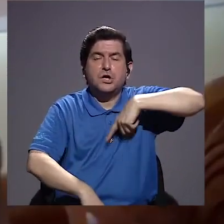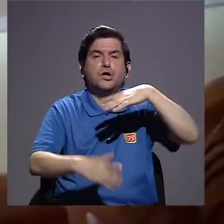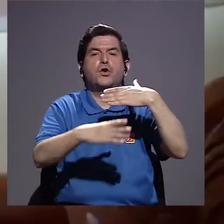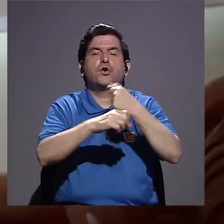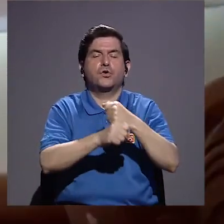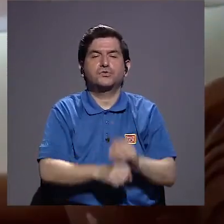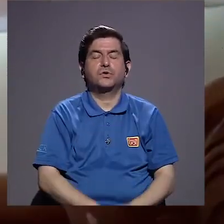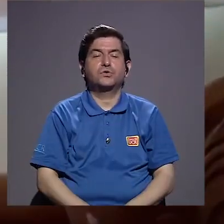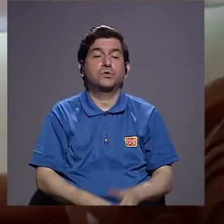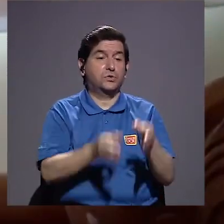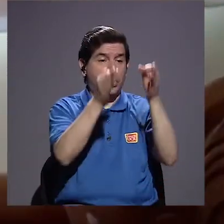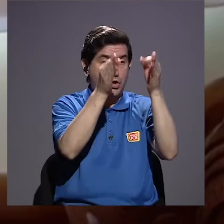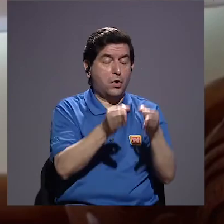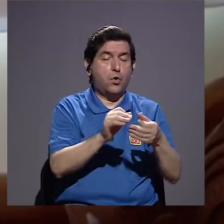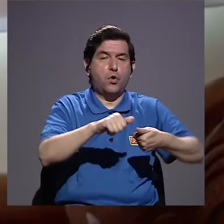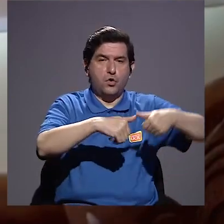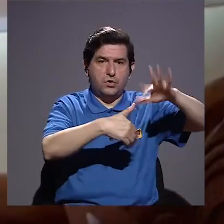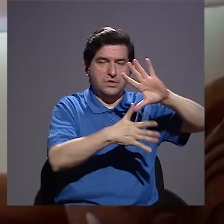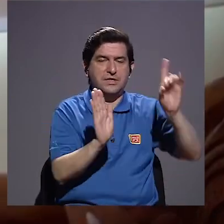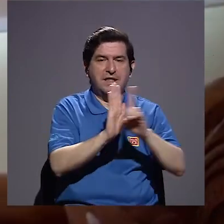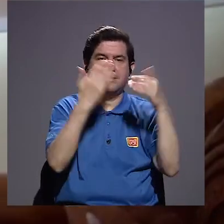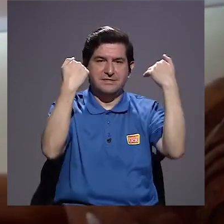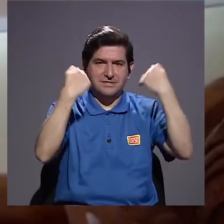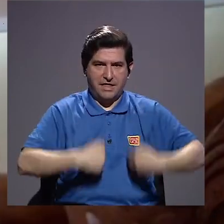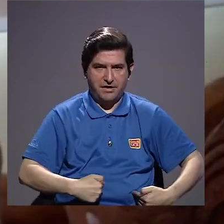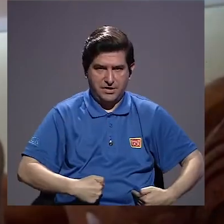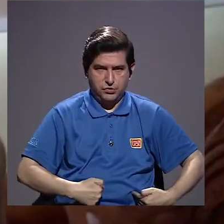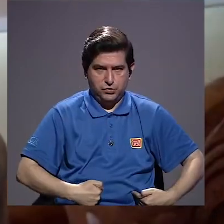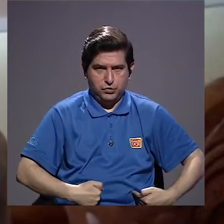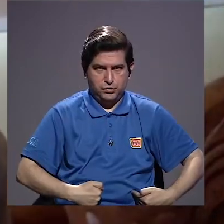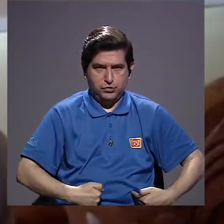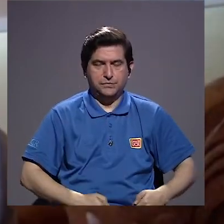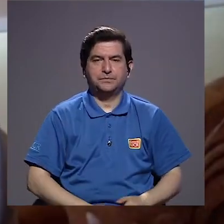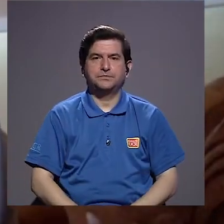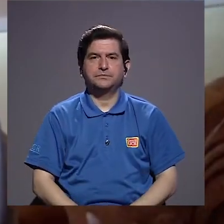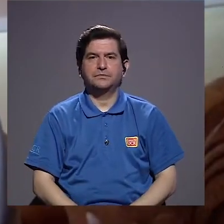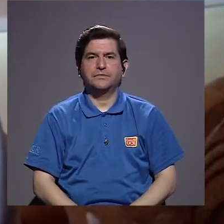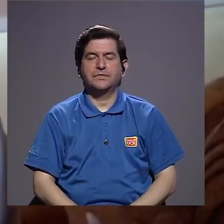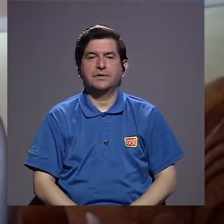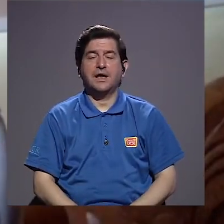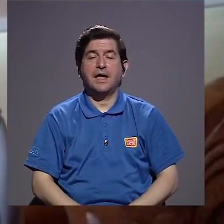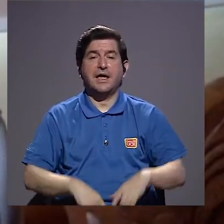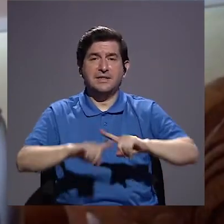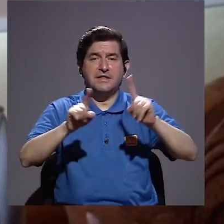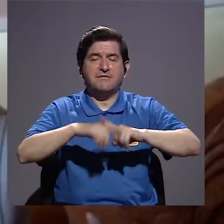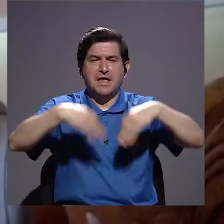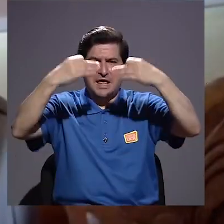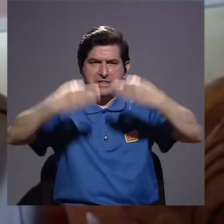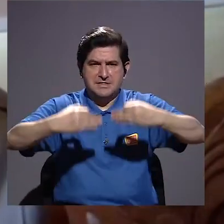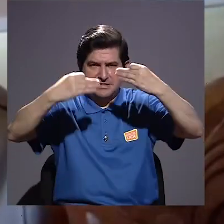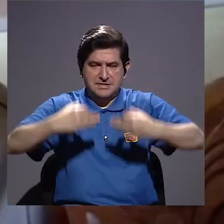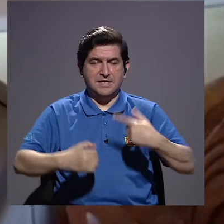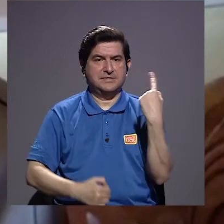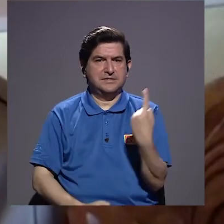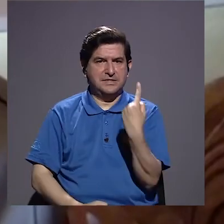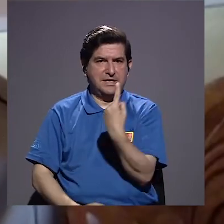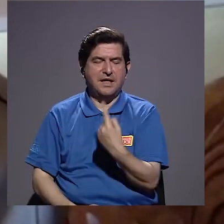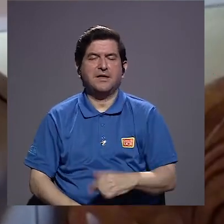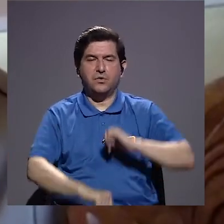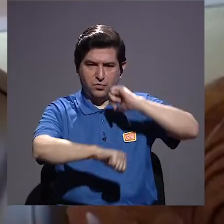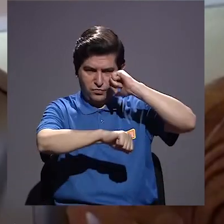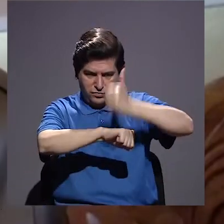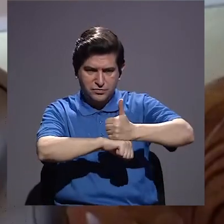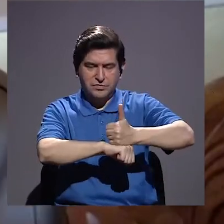hemos logrado hacer en la Corte Interamericana de Derechos Humanos, en las sentencias que dictamos. Cada sentencia